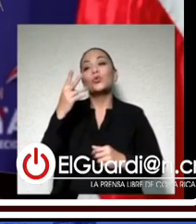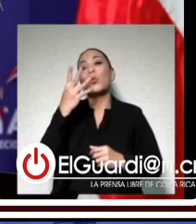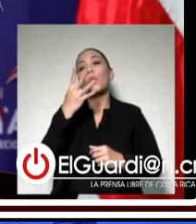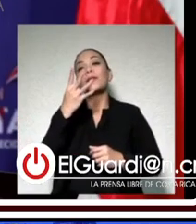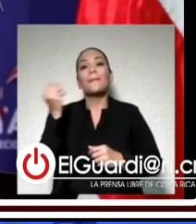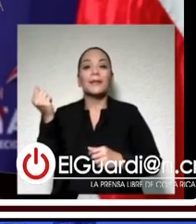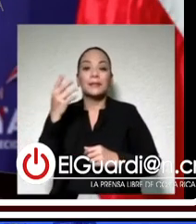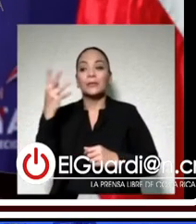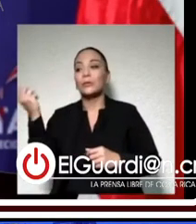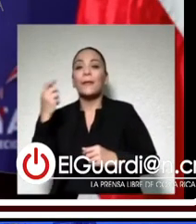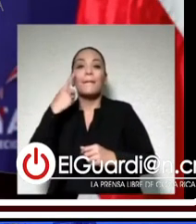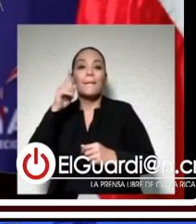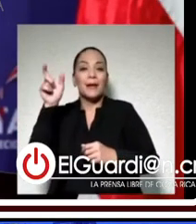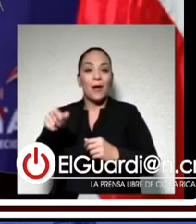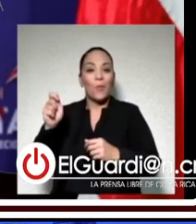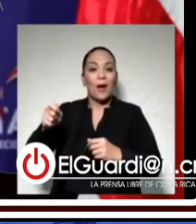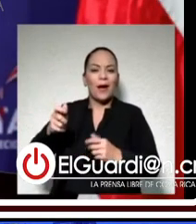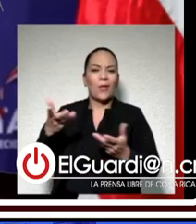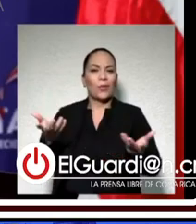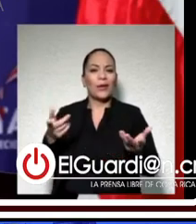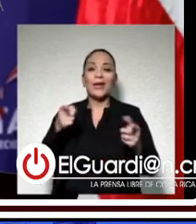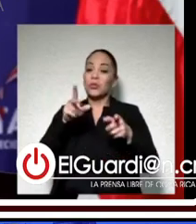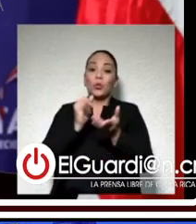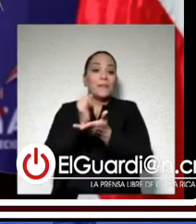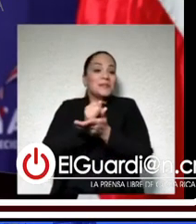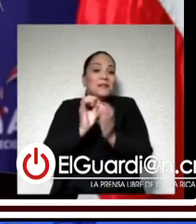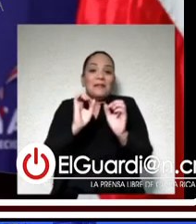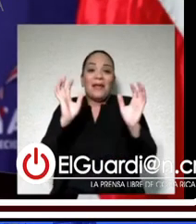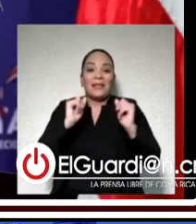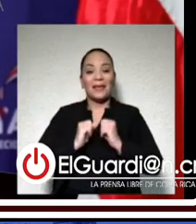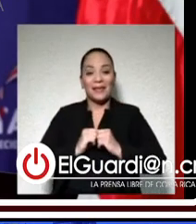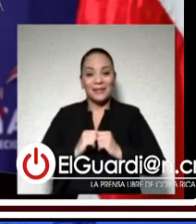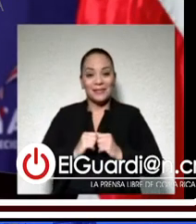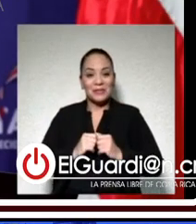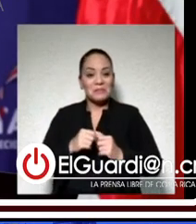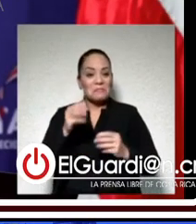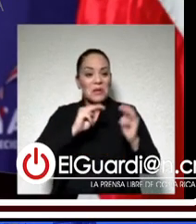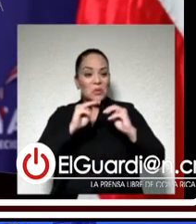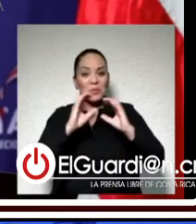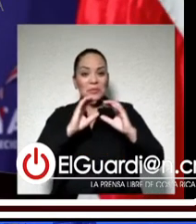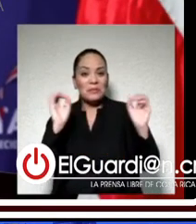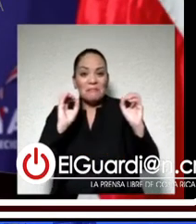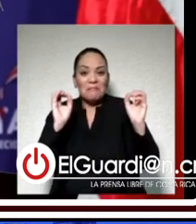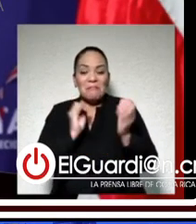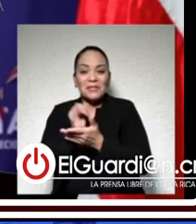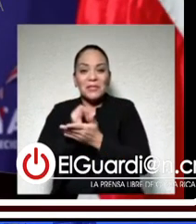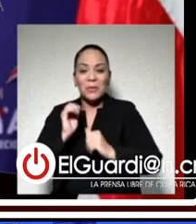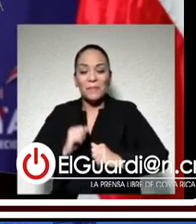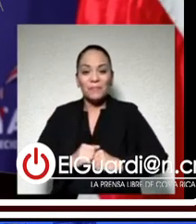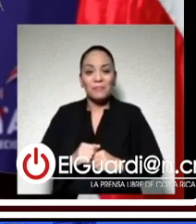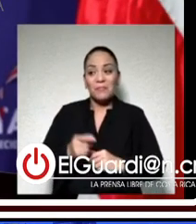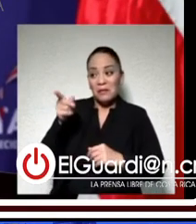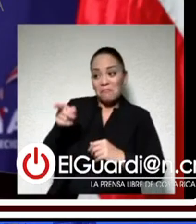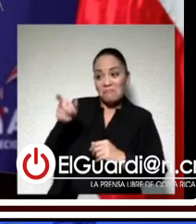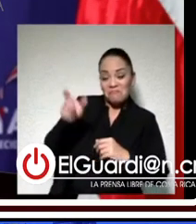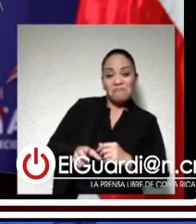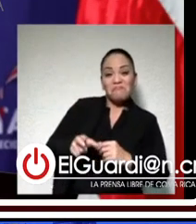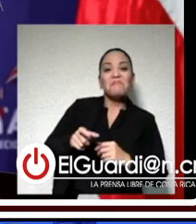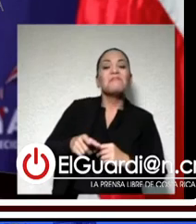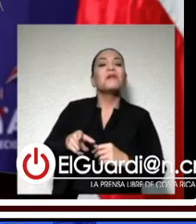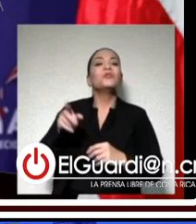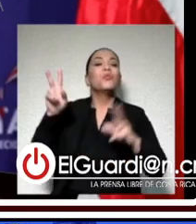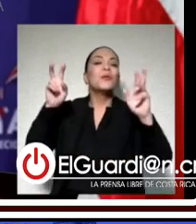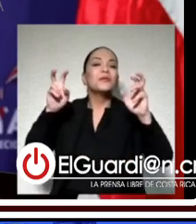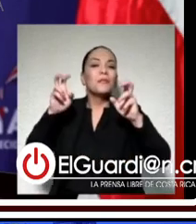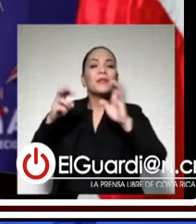no, no, eso no se investiga. ¿Que si realmente se hizo pasar por un representante legítimo de la